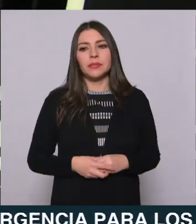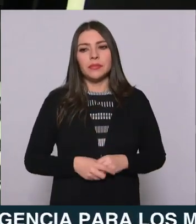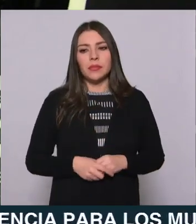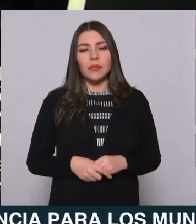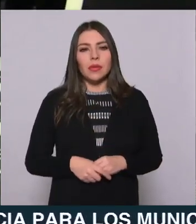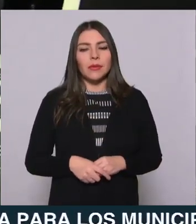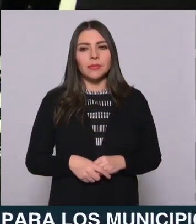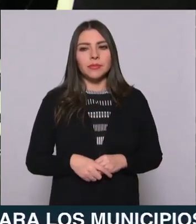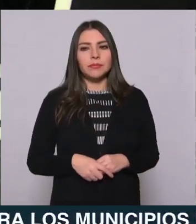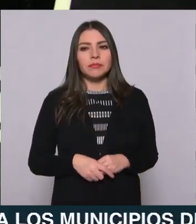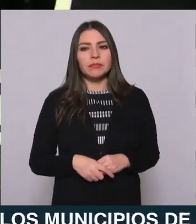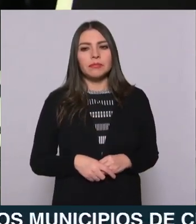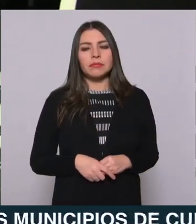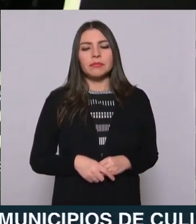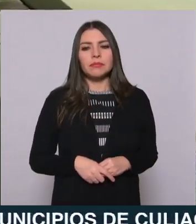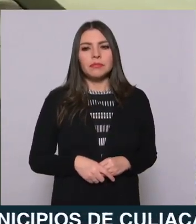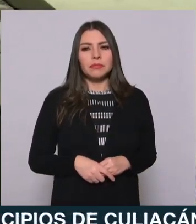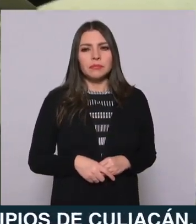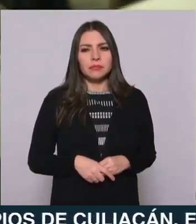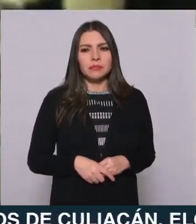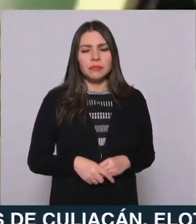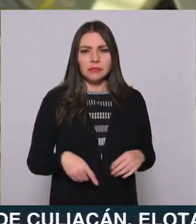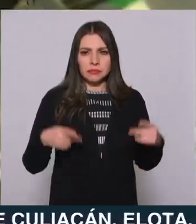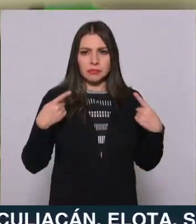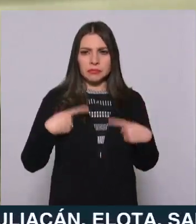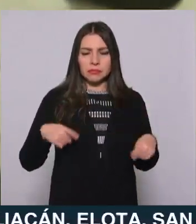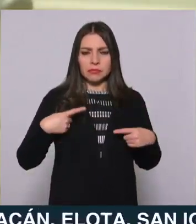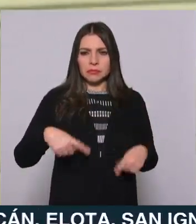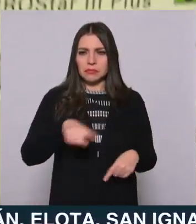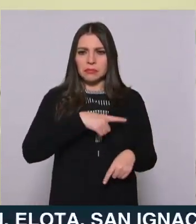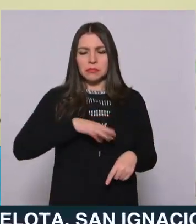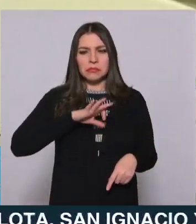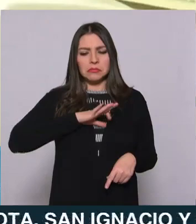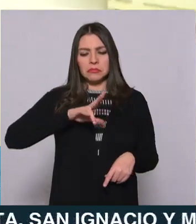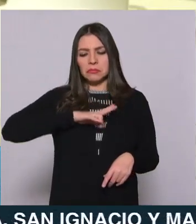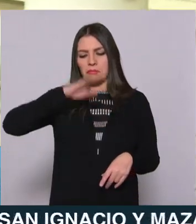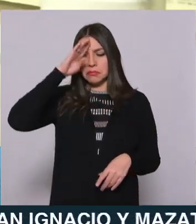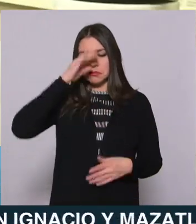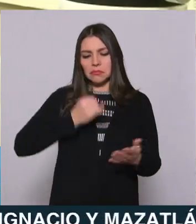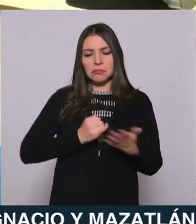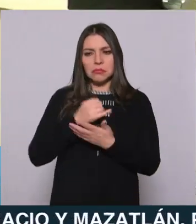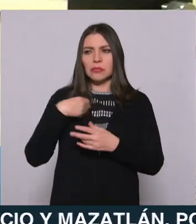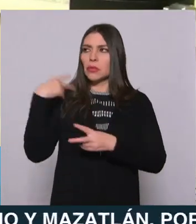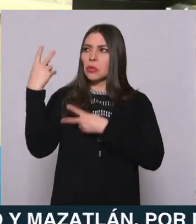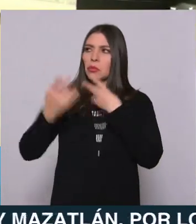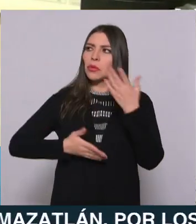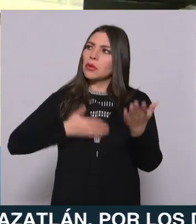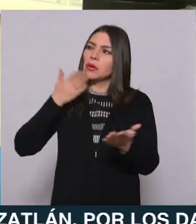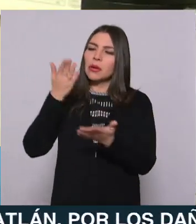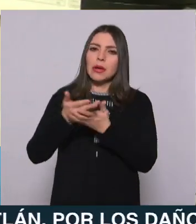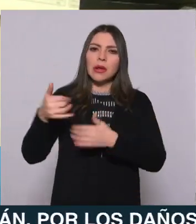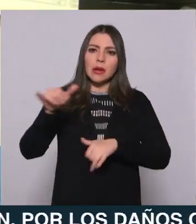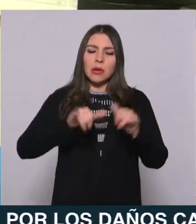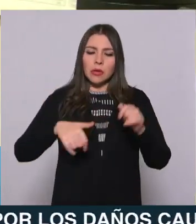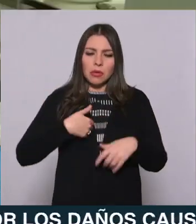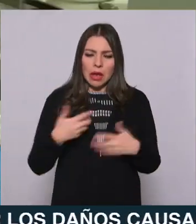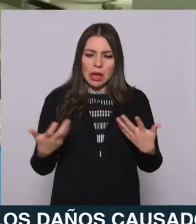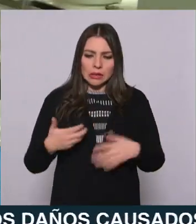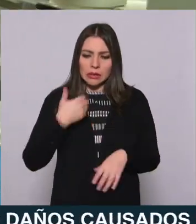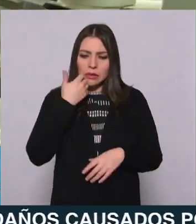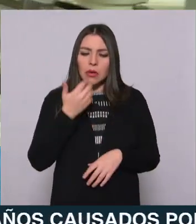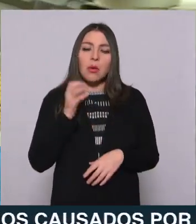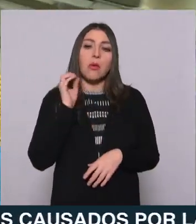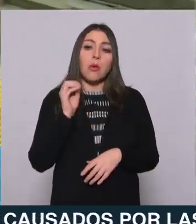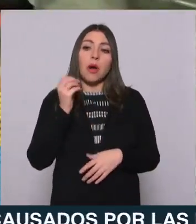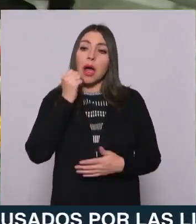los ciudadanos, podemos acudir de manera por iniciativa propia a un laboratorio y decir, yo me quiero realizar unos análisis, o es necesario